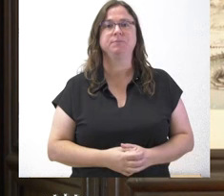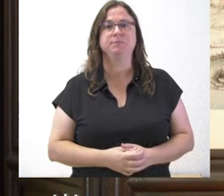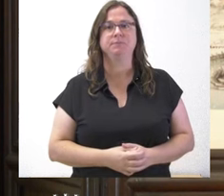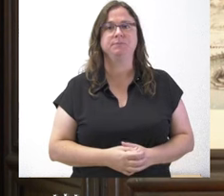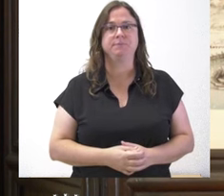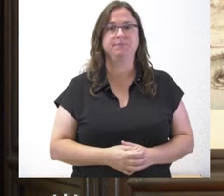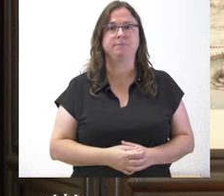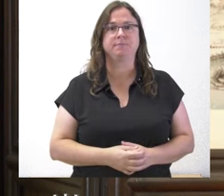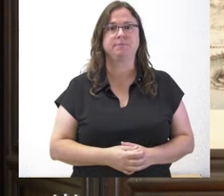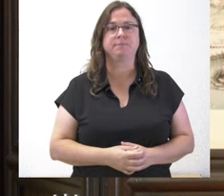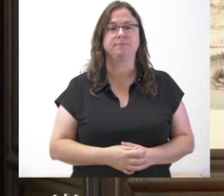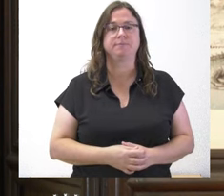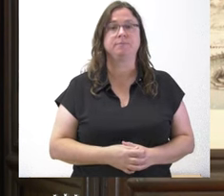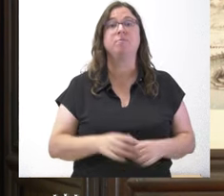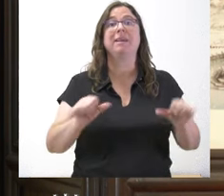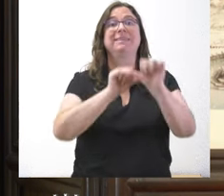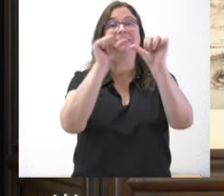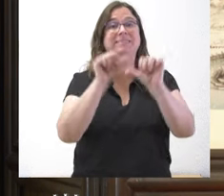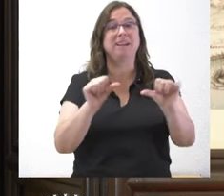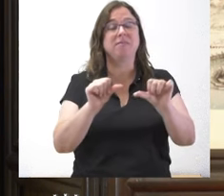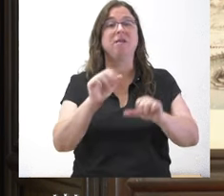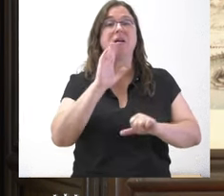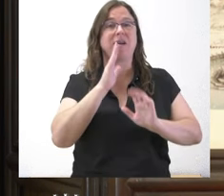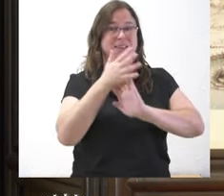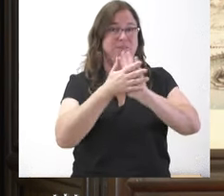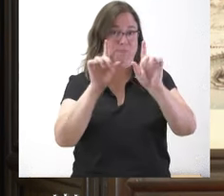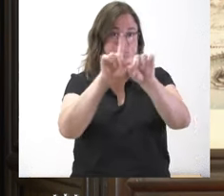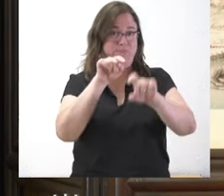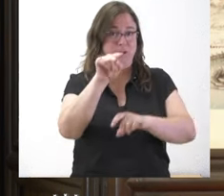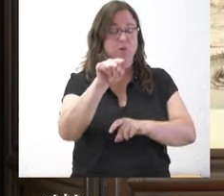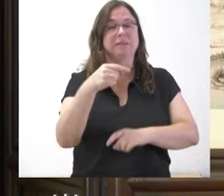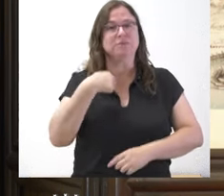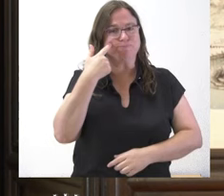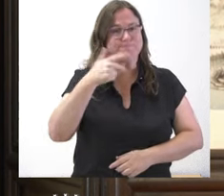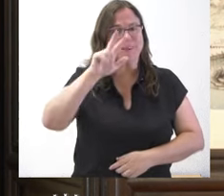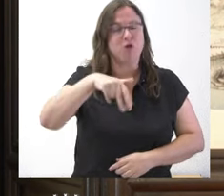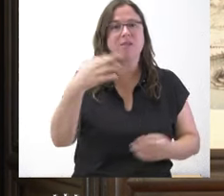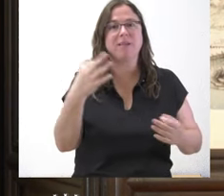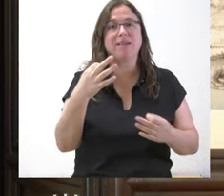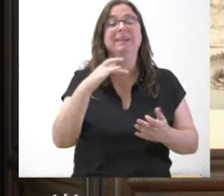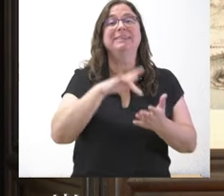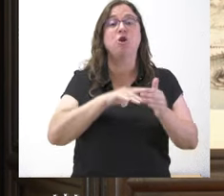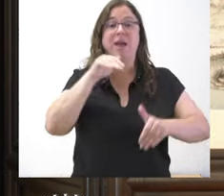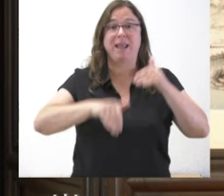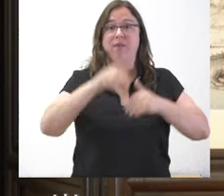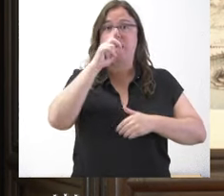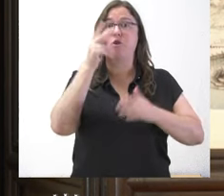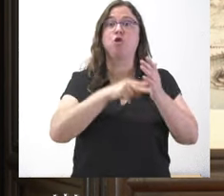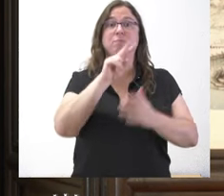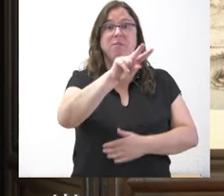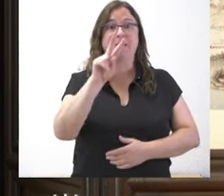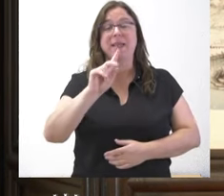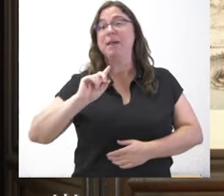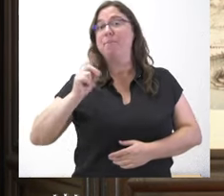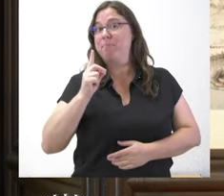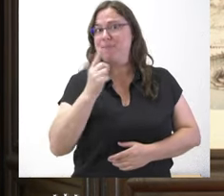eh Sí de todas formas andando un poco en la pregunta que acaban de hacer usted mismo ha reconocido que tras las elecciones del 2022 su primera